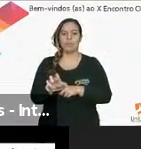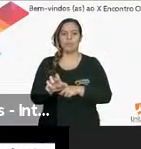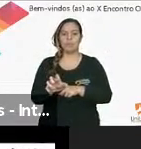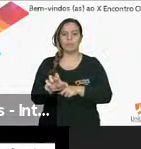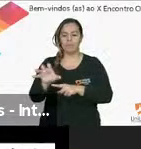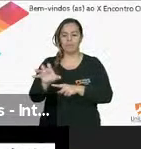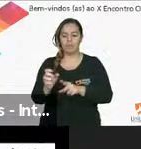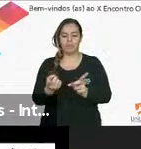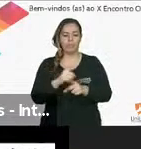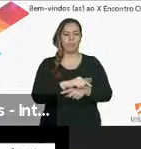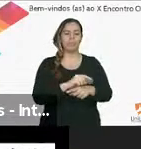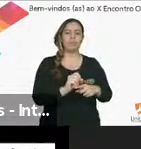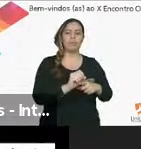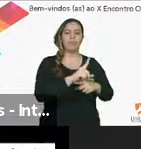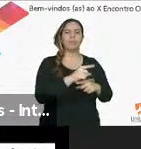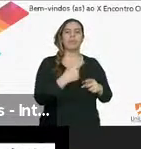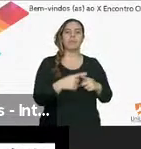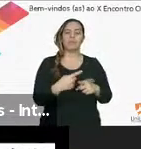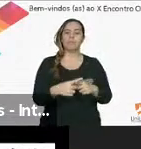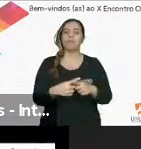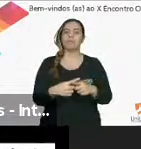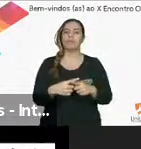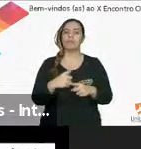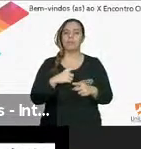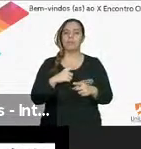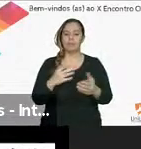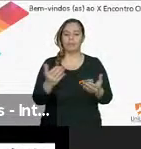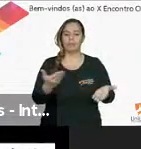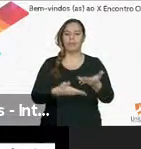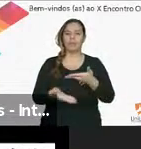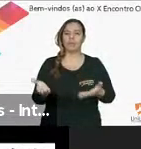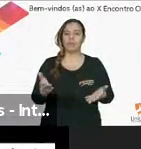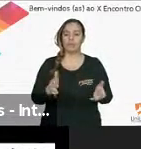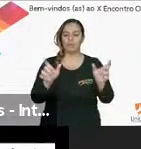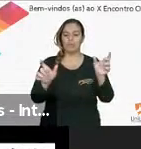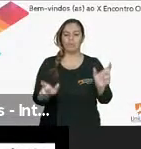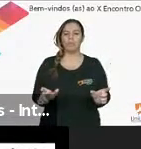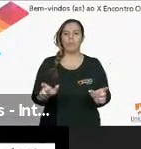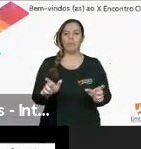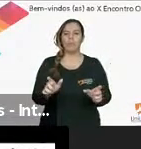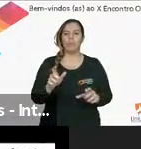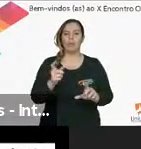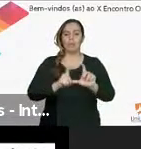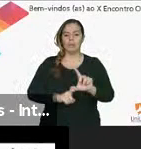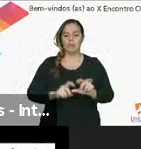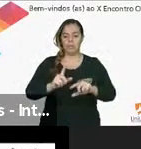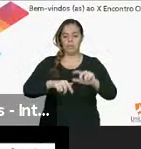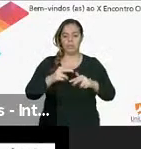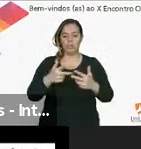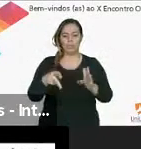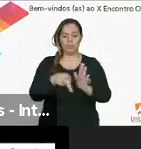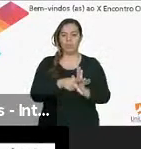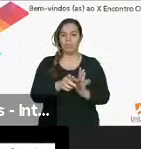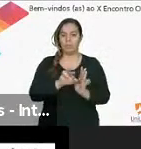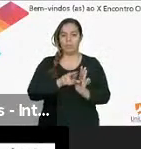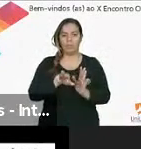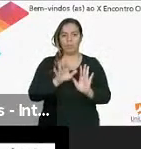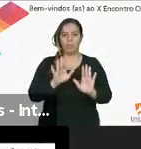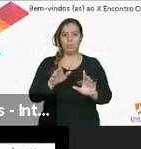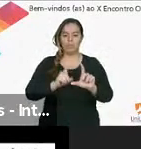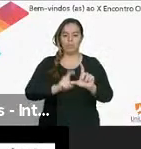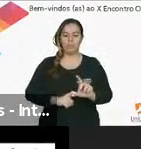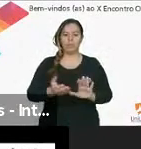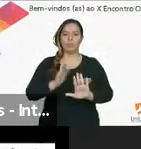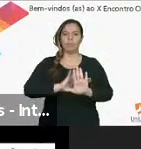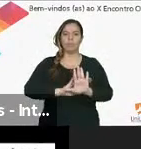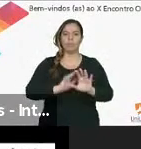repulsores. Porque el carácter atractor o repulsor de estos objetos no depende de los objetos, depende de la estructura del sistema